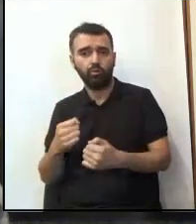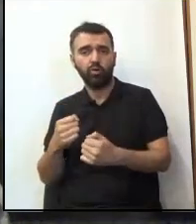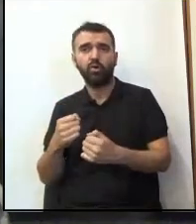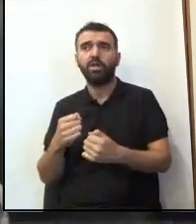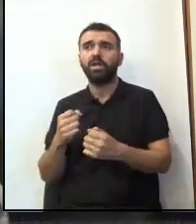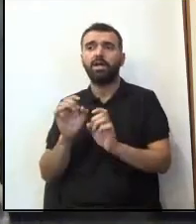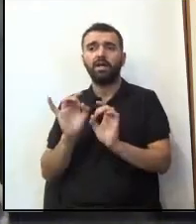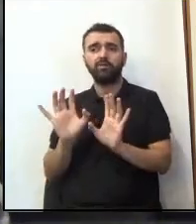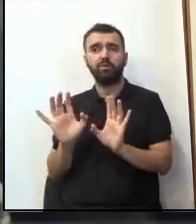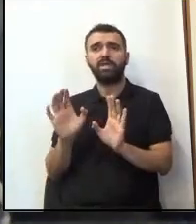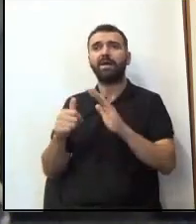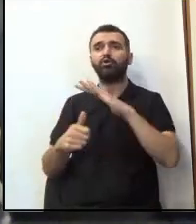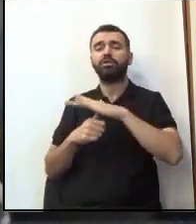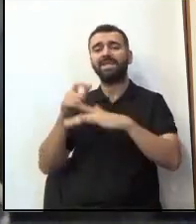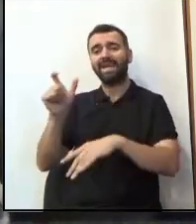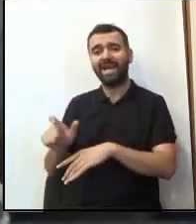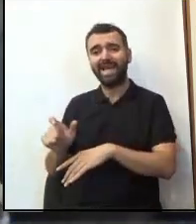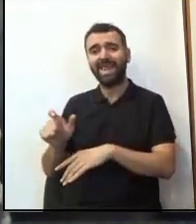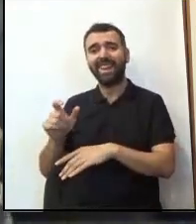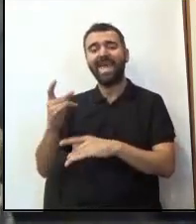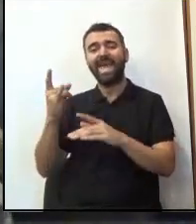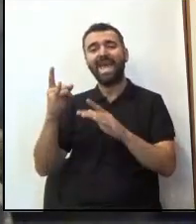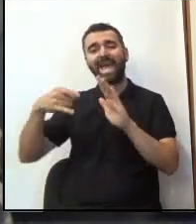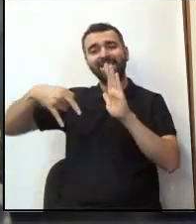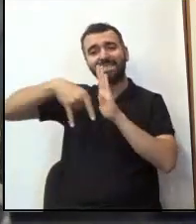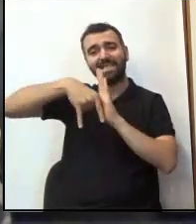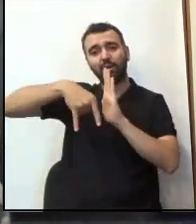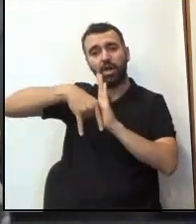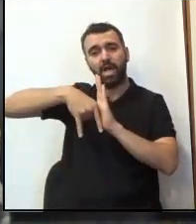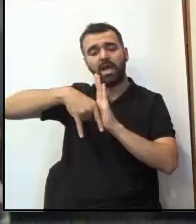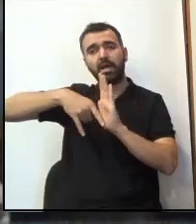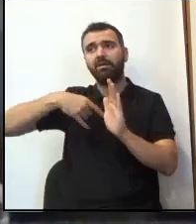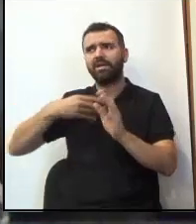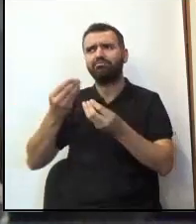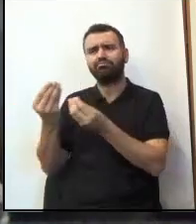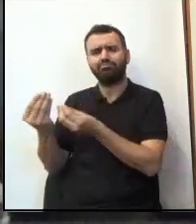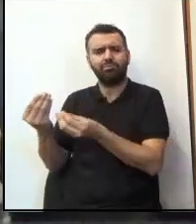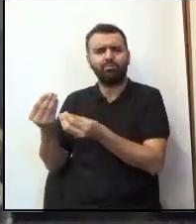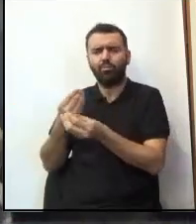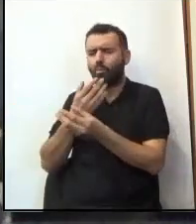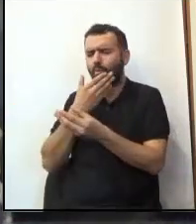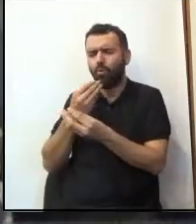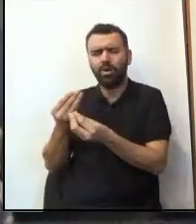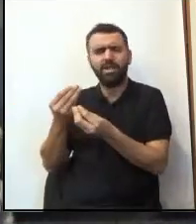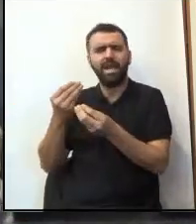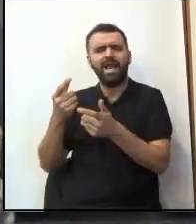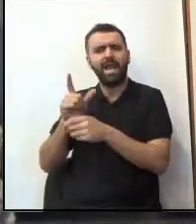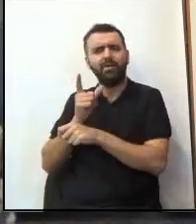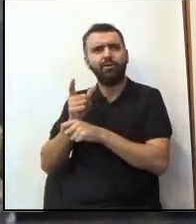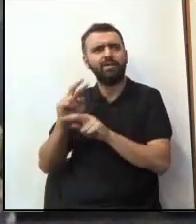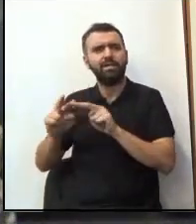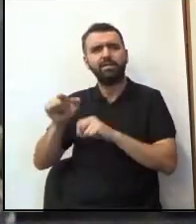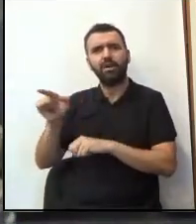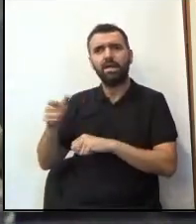casualmente a concejalas de Chiloé, que es maravillosa la labor que están haciendo allí, concejalas también